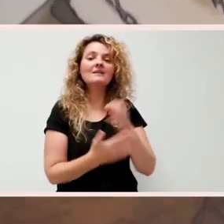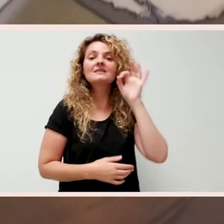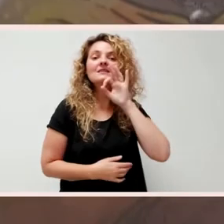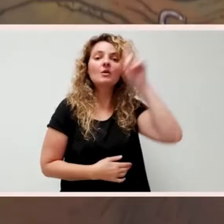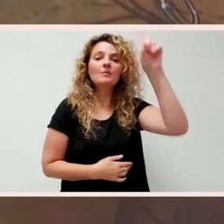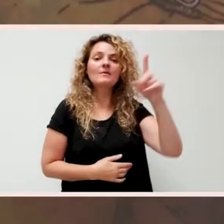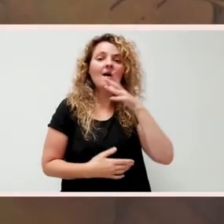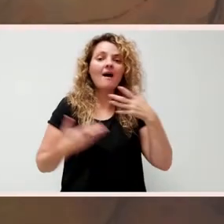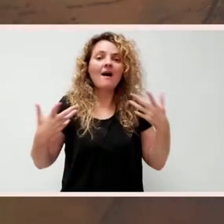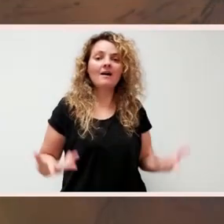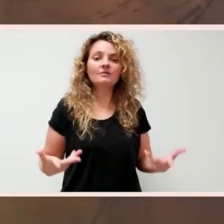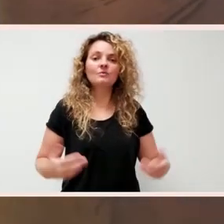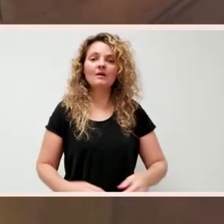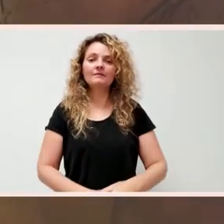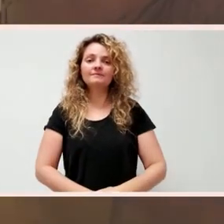era.